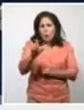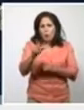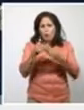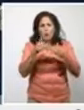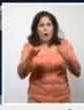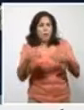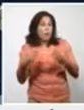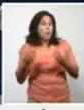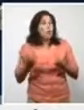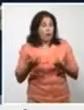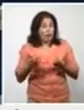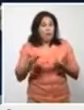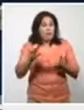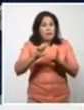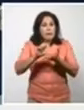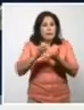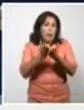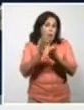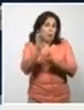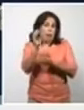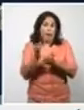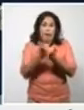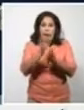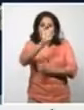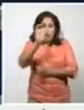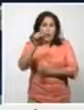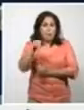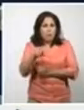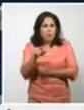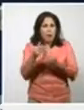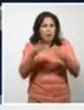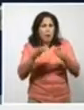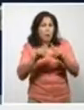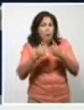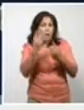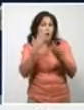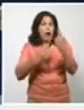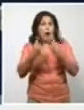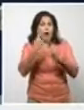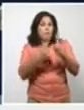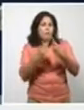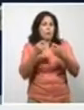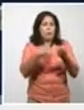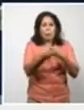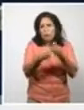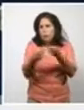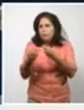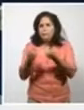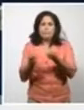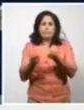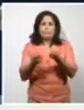a los centros escolares. Sin embargo, lo que son comercios,